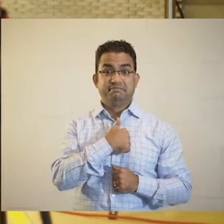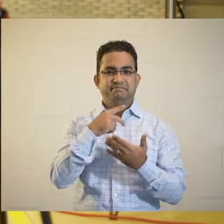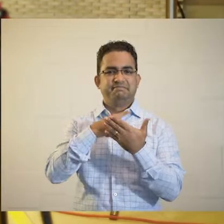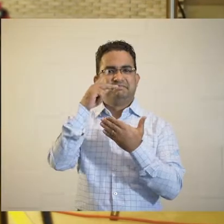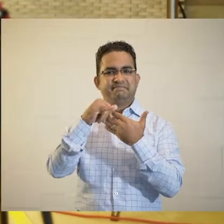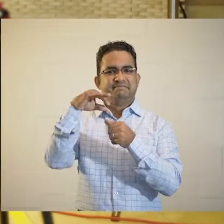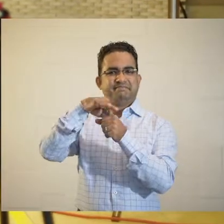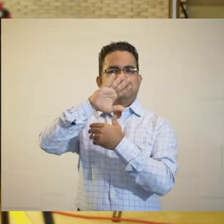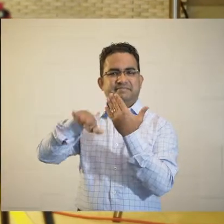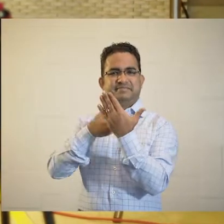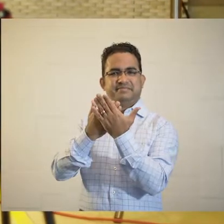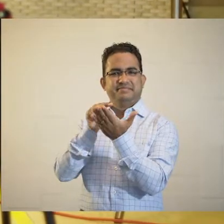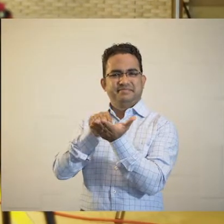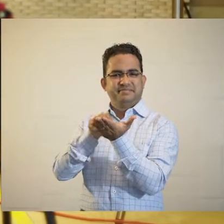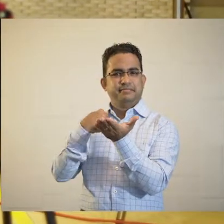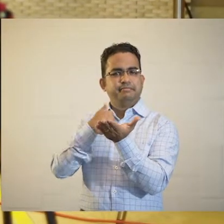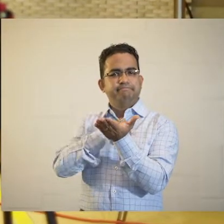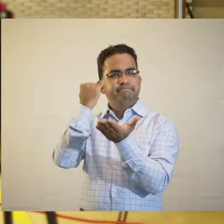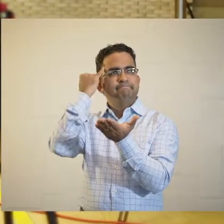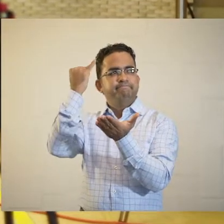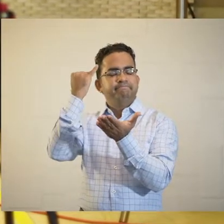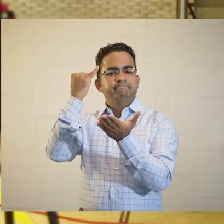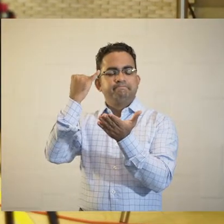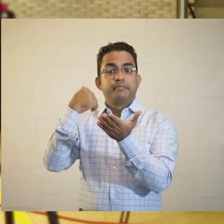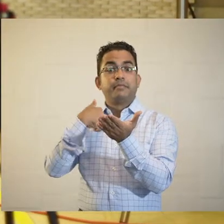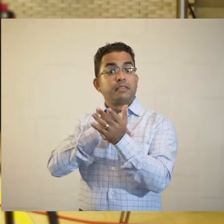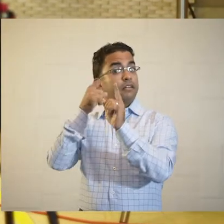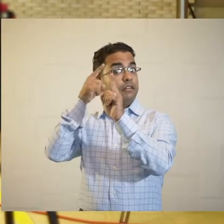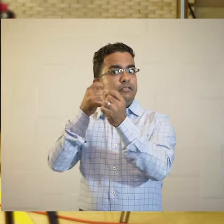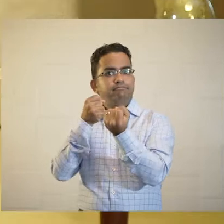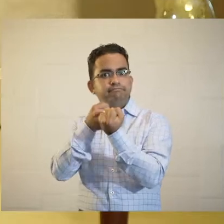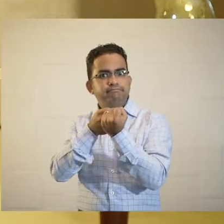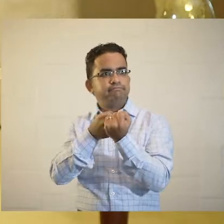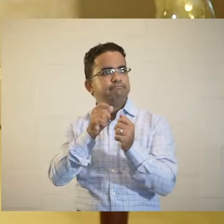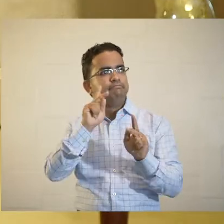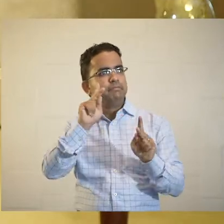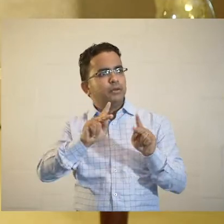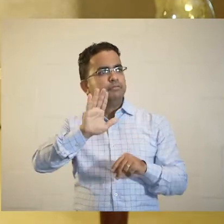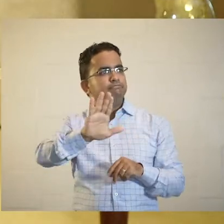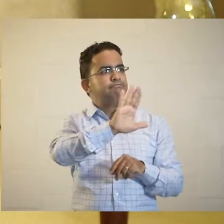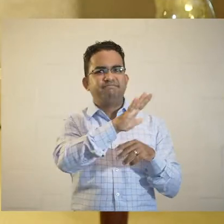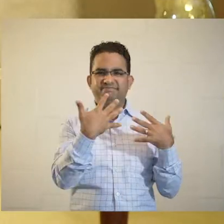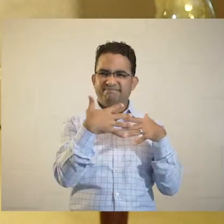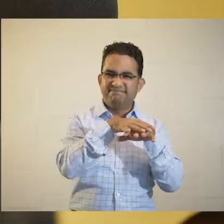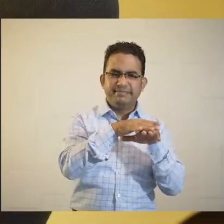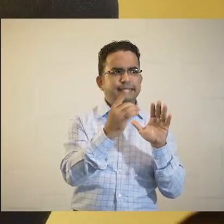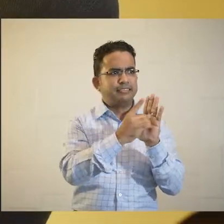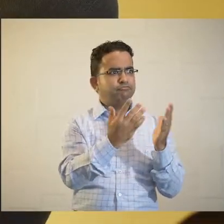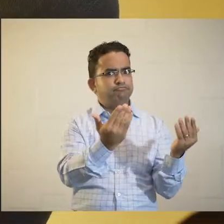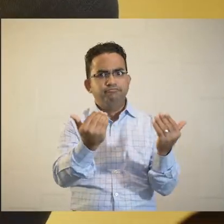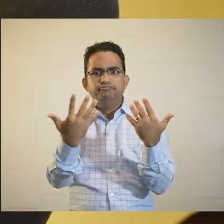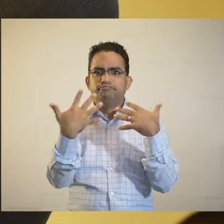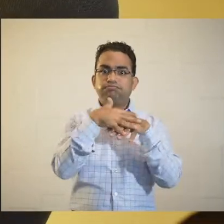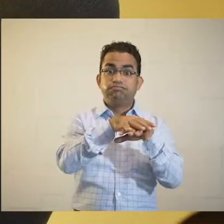La apuesta estratégica que hicimos con el proyecto de APAPTODO, que es el proyecto que apoya o la iniciativa que se lanzó para apoyar lo que es